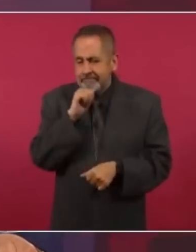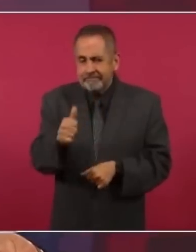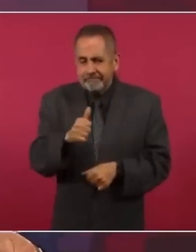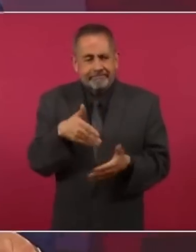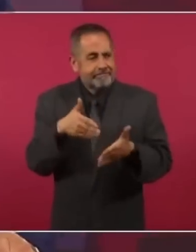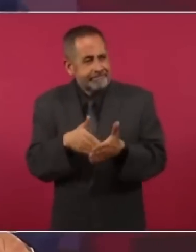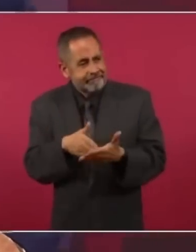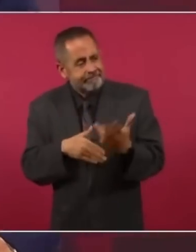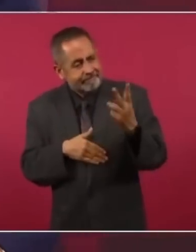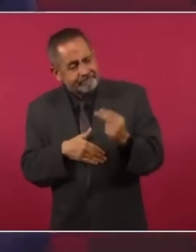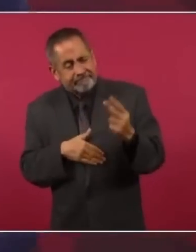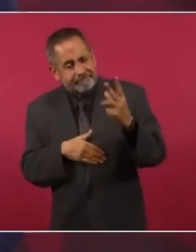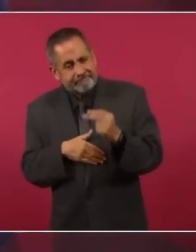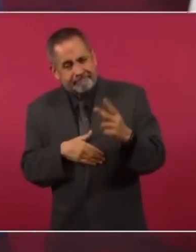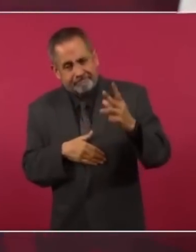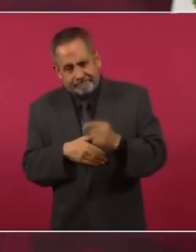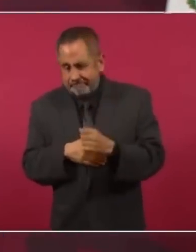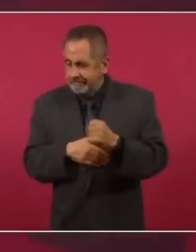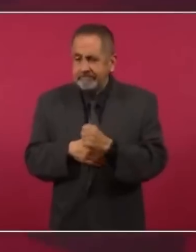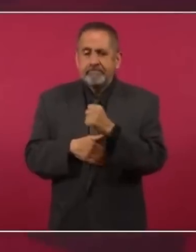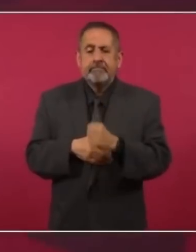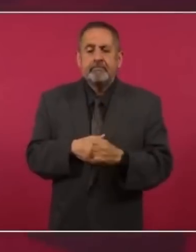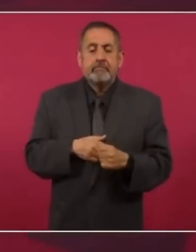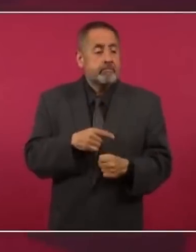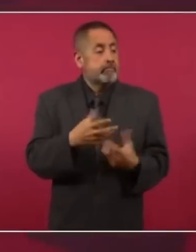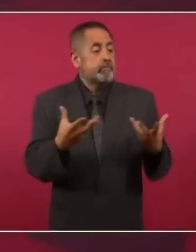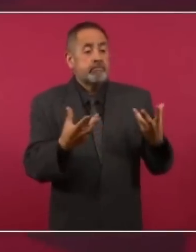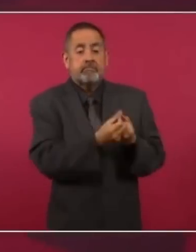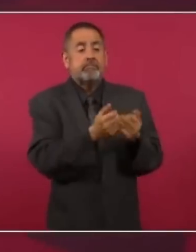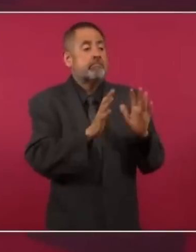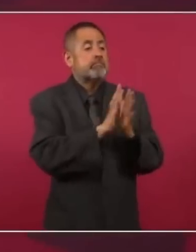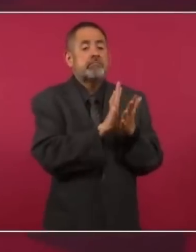Y ahora con la complicidad